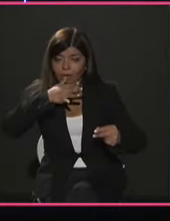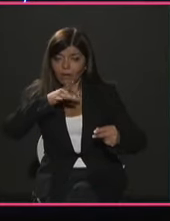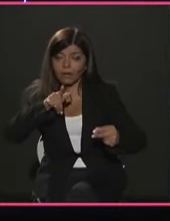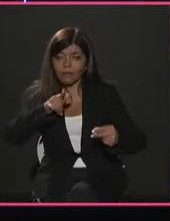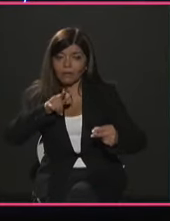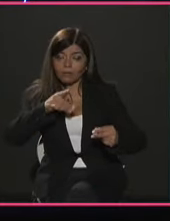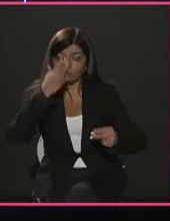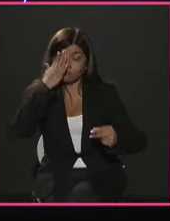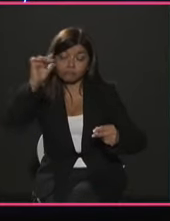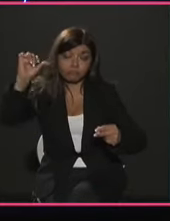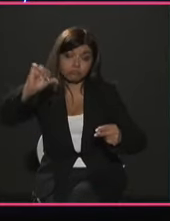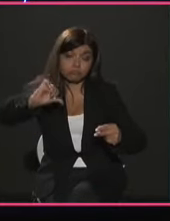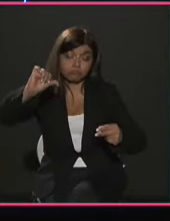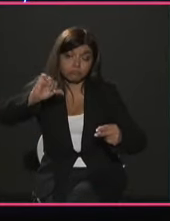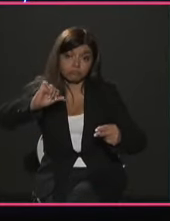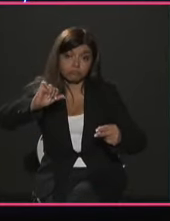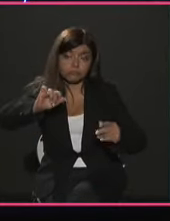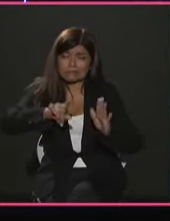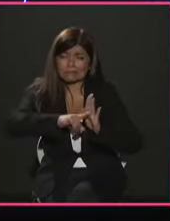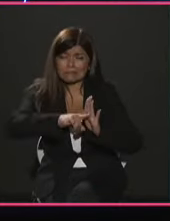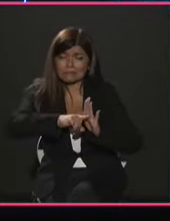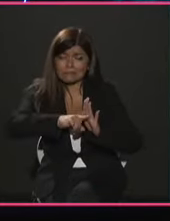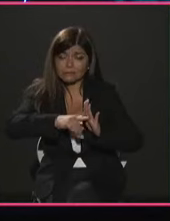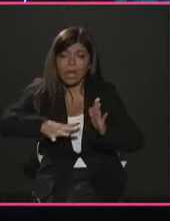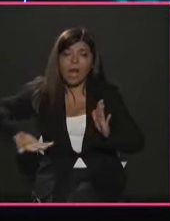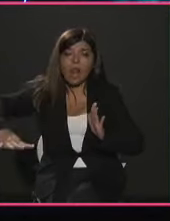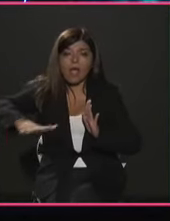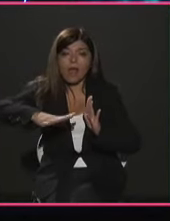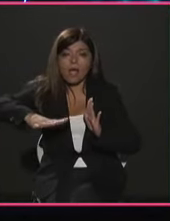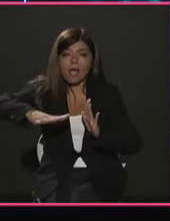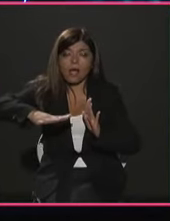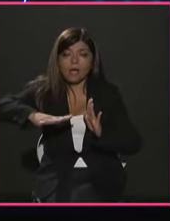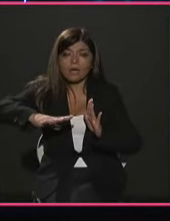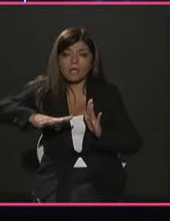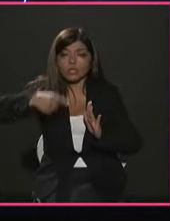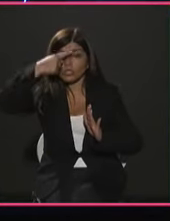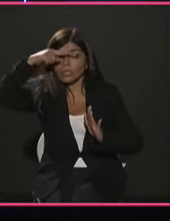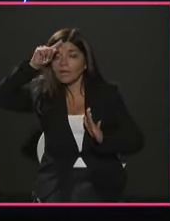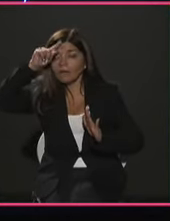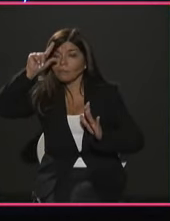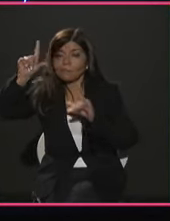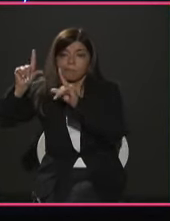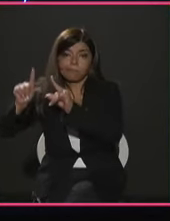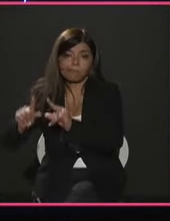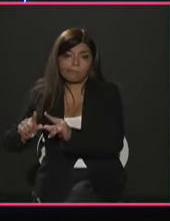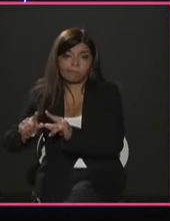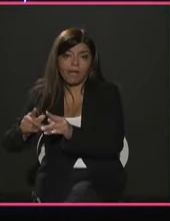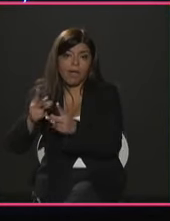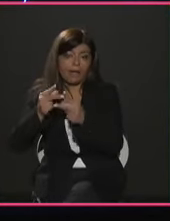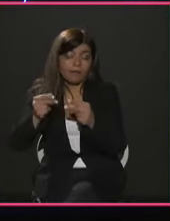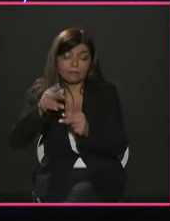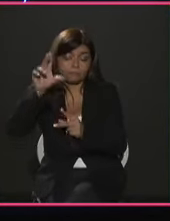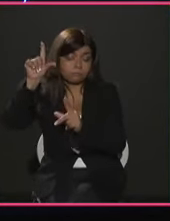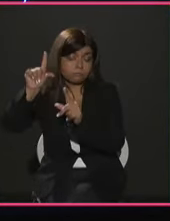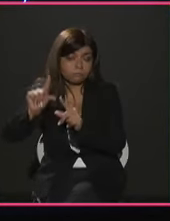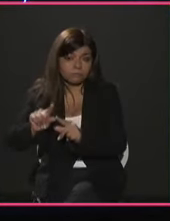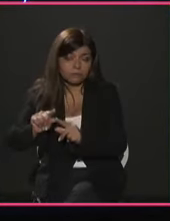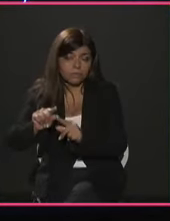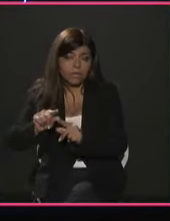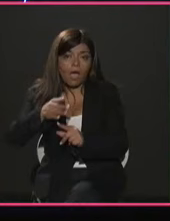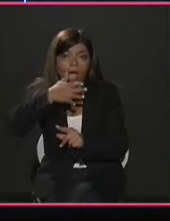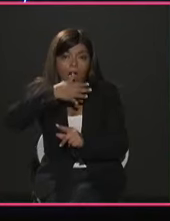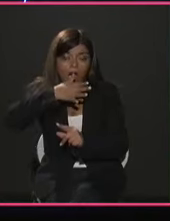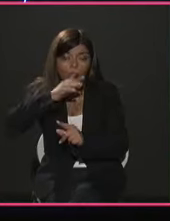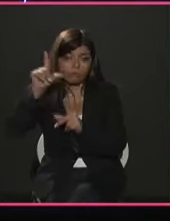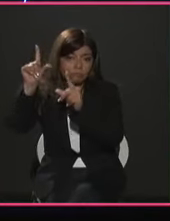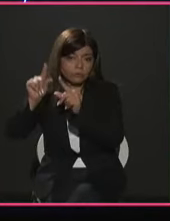la de la mala calidad de agua en la región eh es muy bajo y eh También en